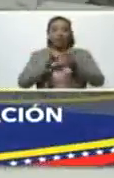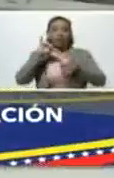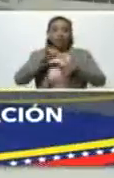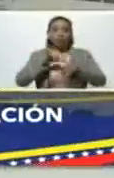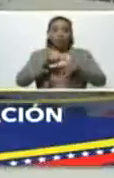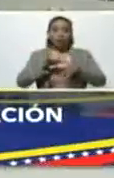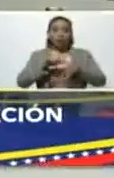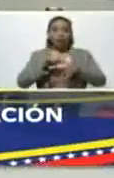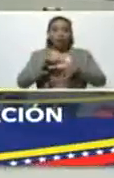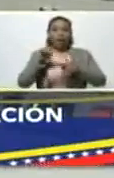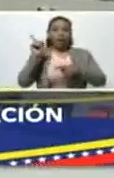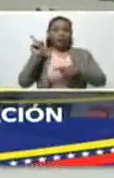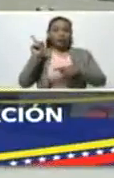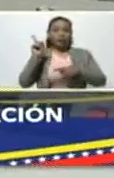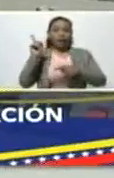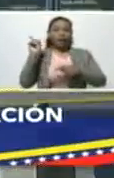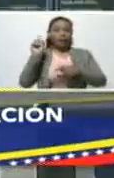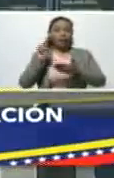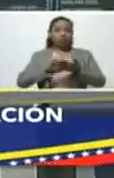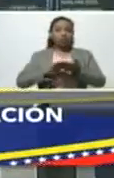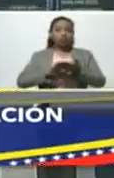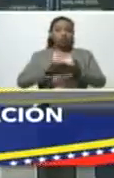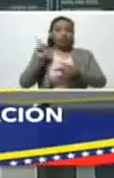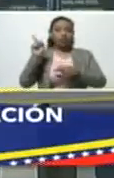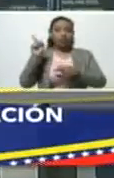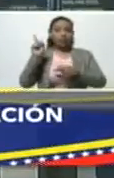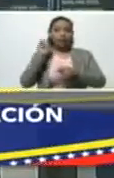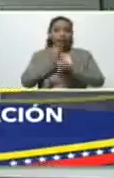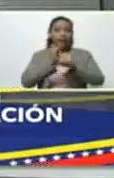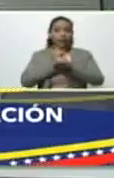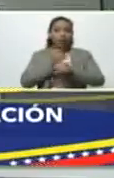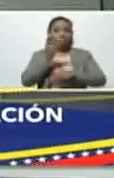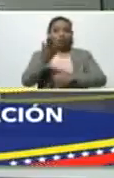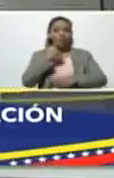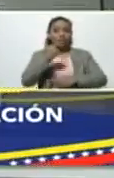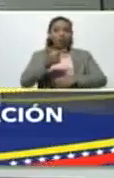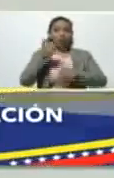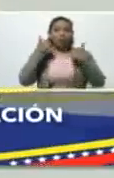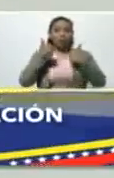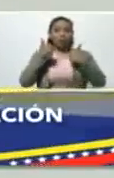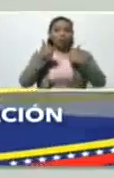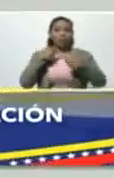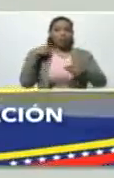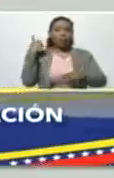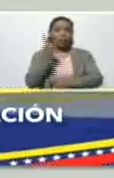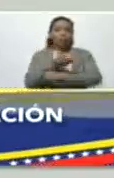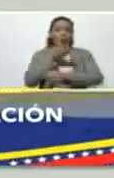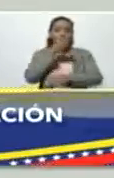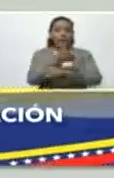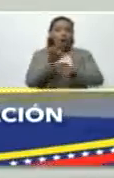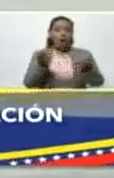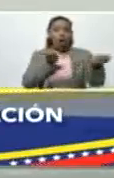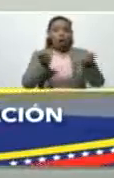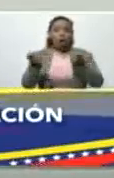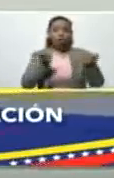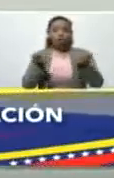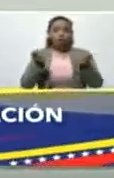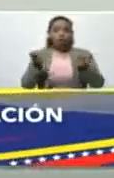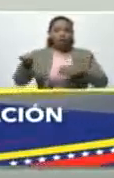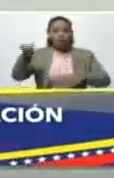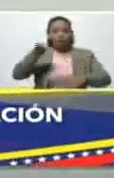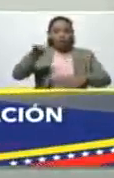software y hardware, esas soluciones que, como usted bien ha dicho, debemos ir dominando y